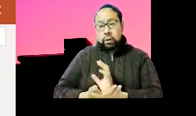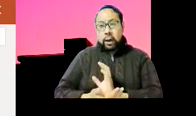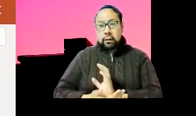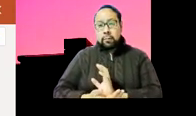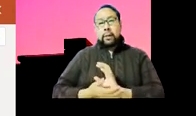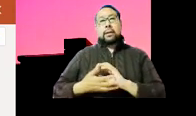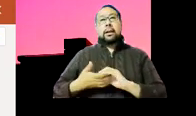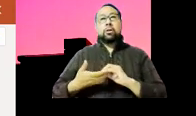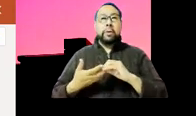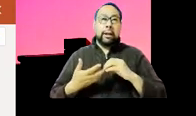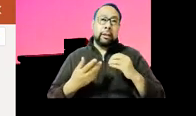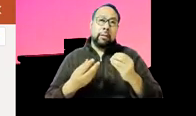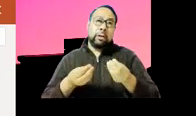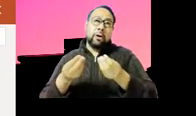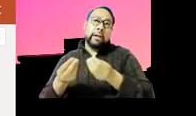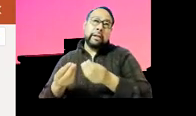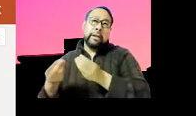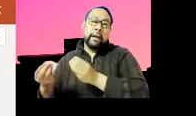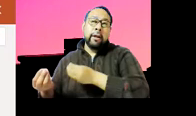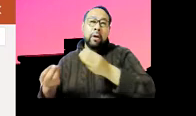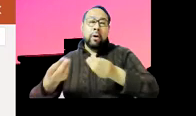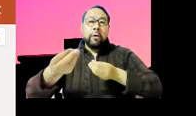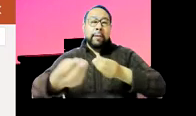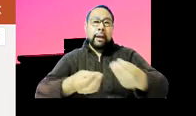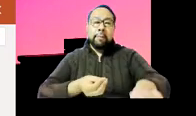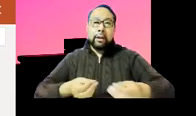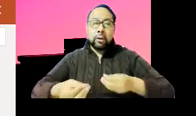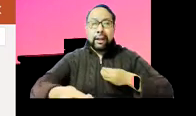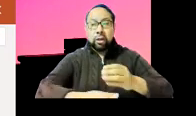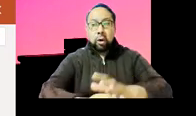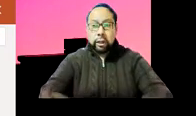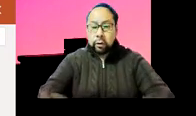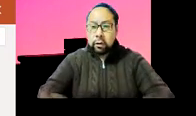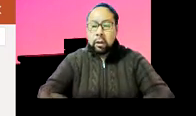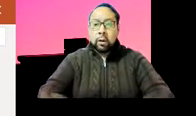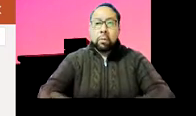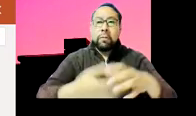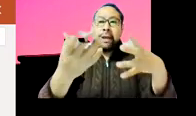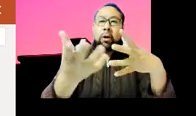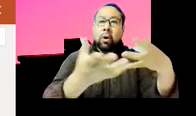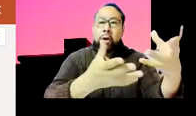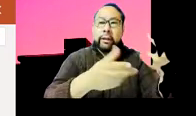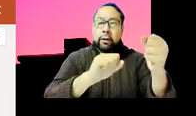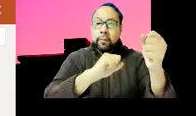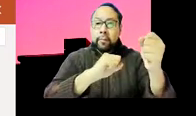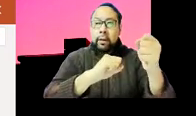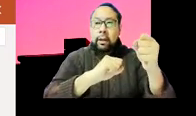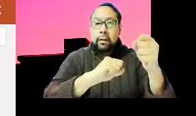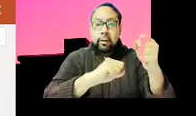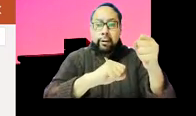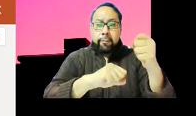los audiovisuales, es decir, los comerciales de televisión, de cine o en medios electrónicos, como el video, como ahorita,